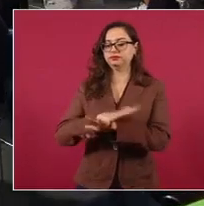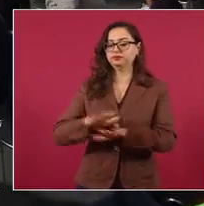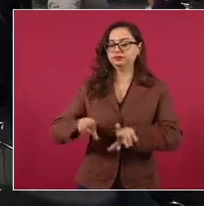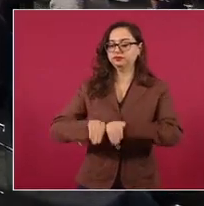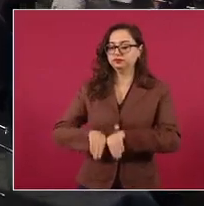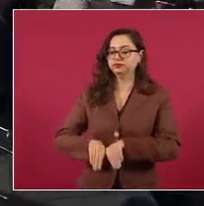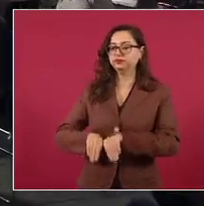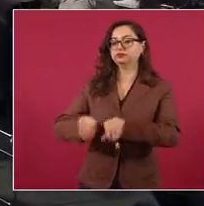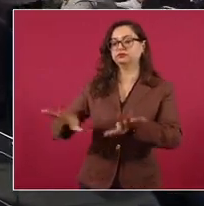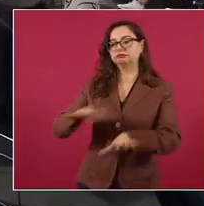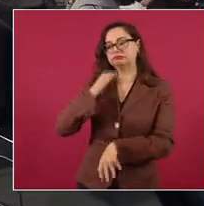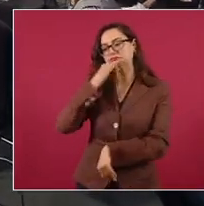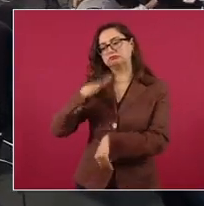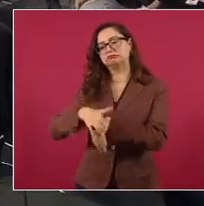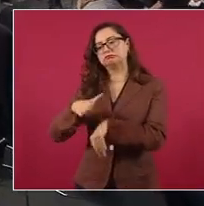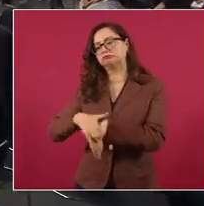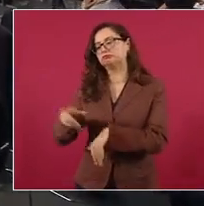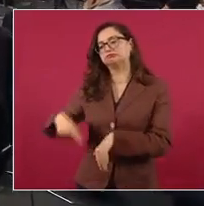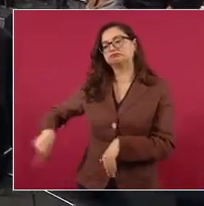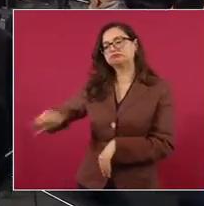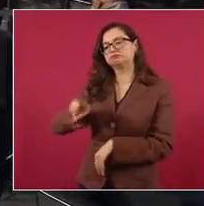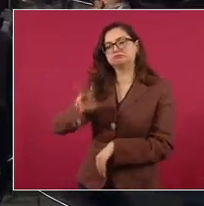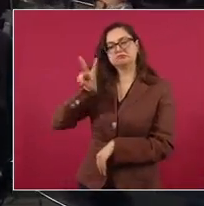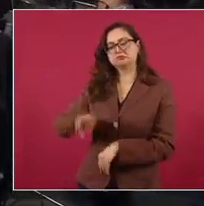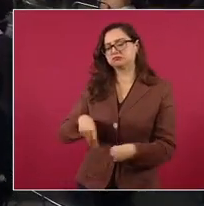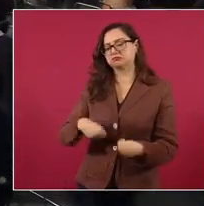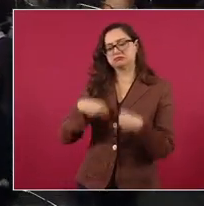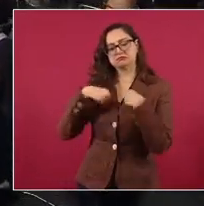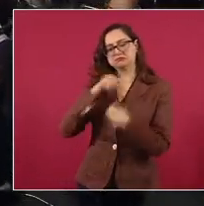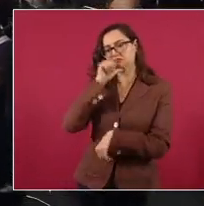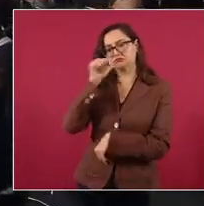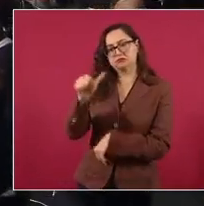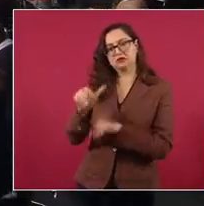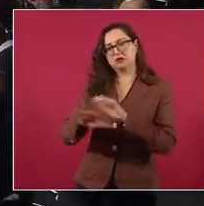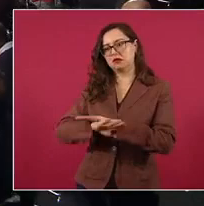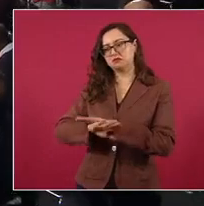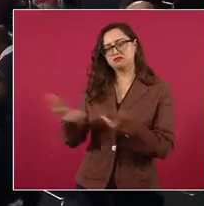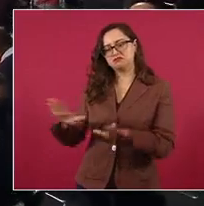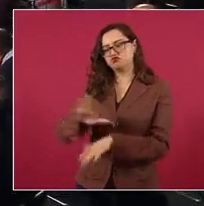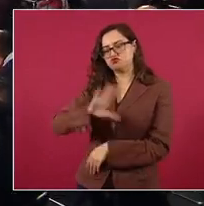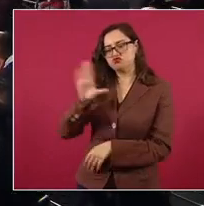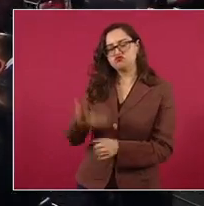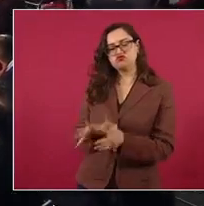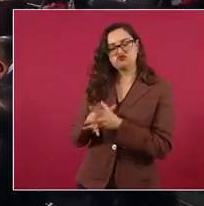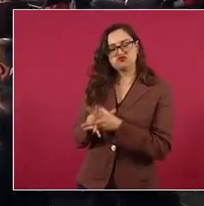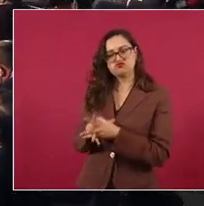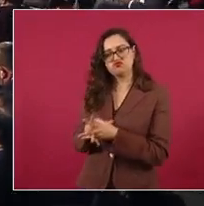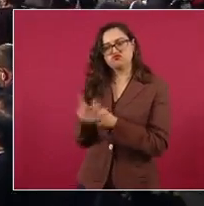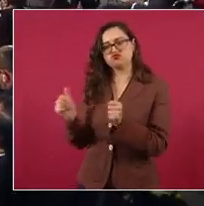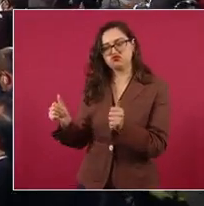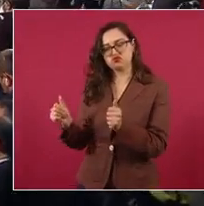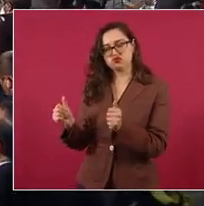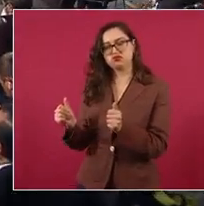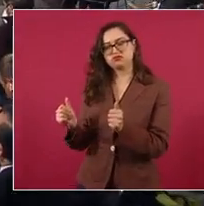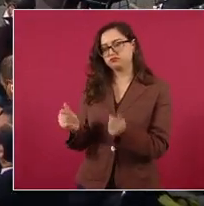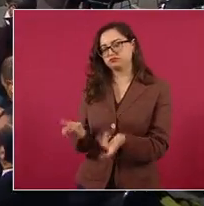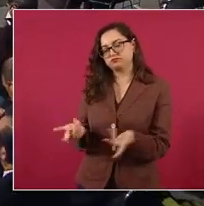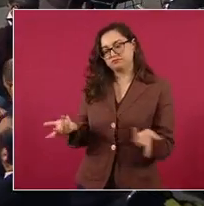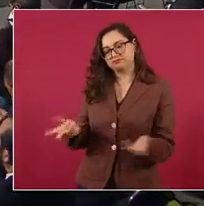la sospecha de cómo es que en el informe se habla